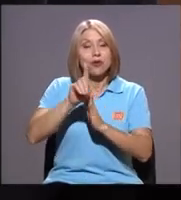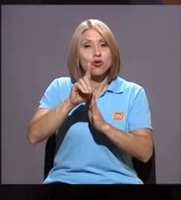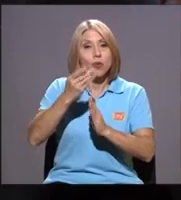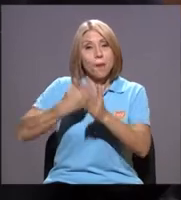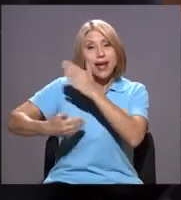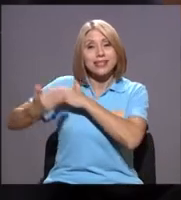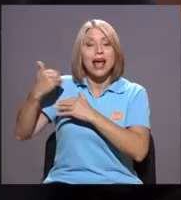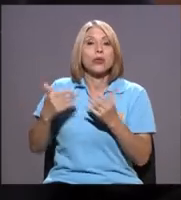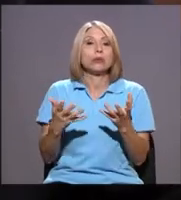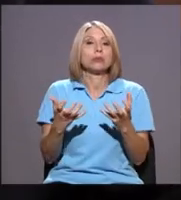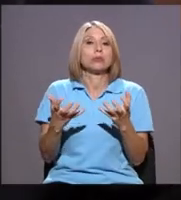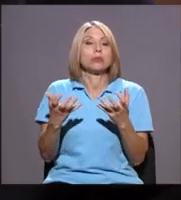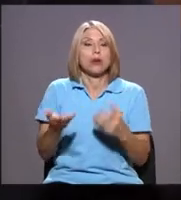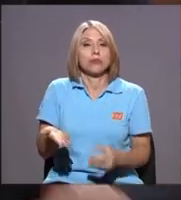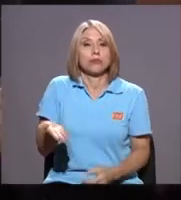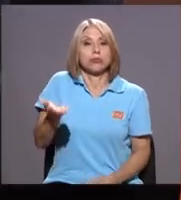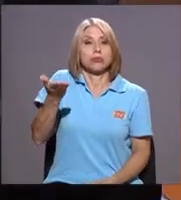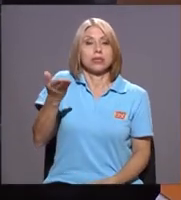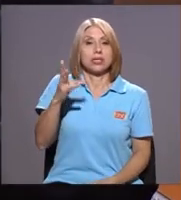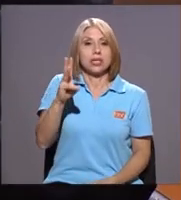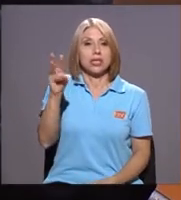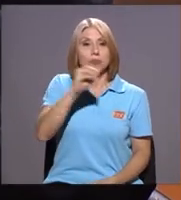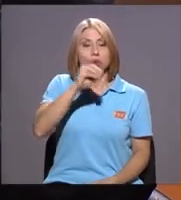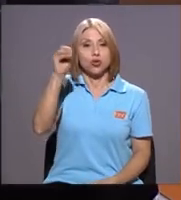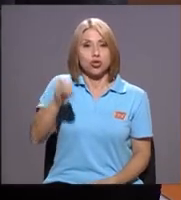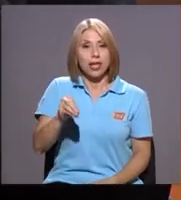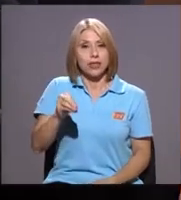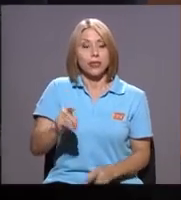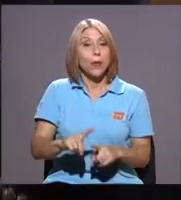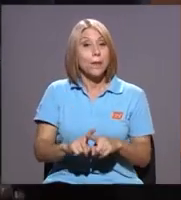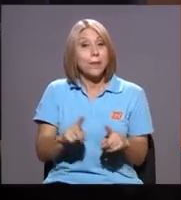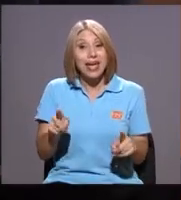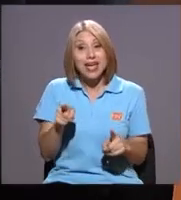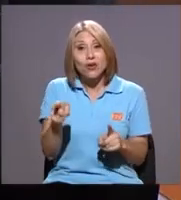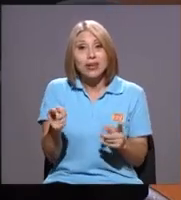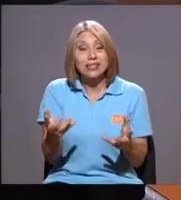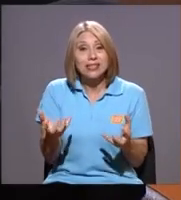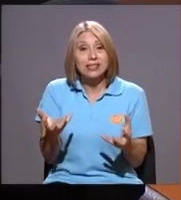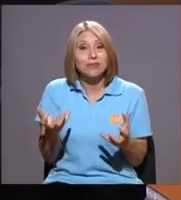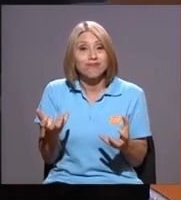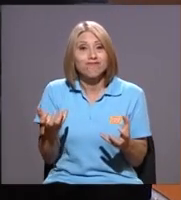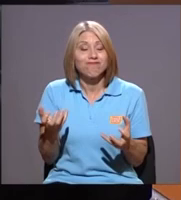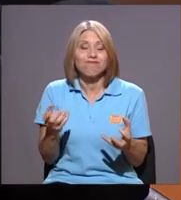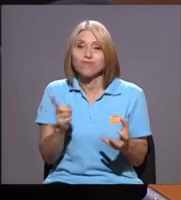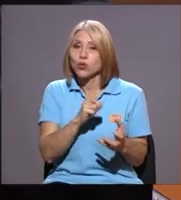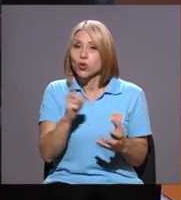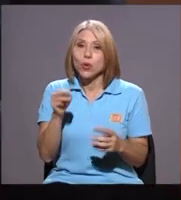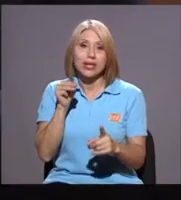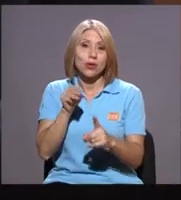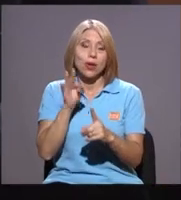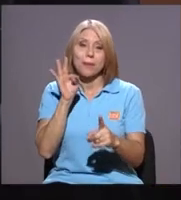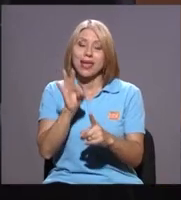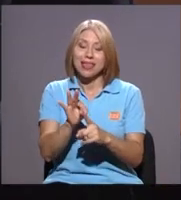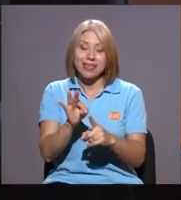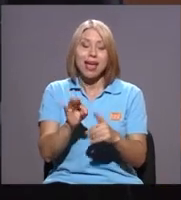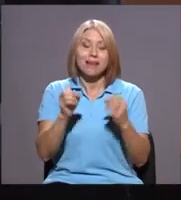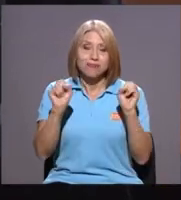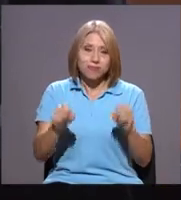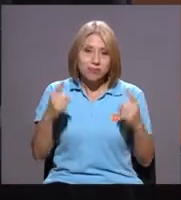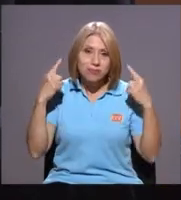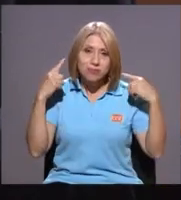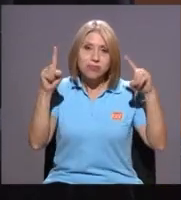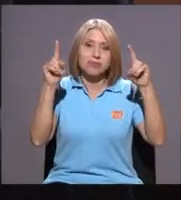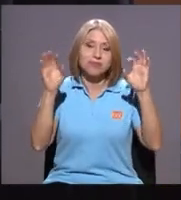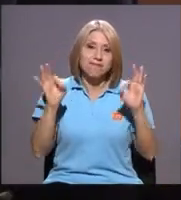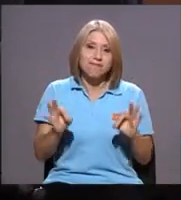un 6%, pero la aspiración nos dimos cuenta que era una meta realista.